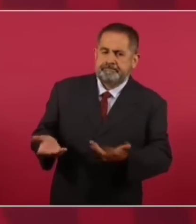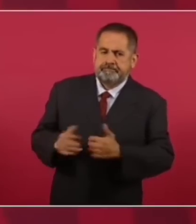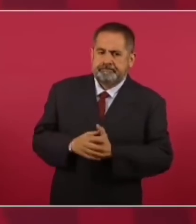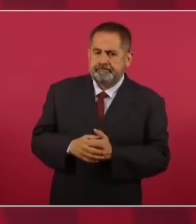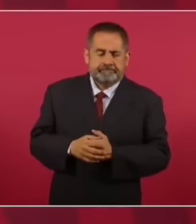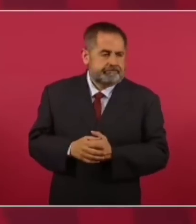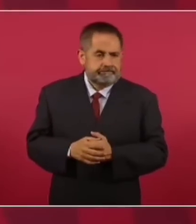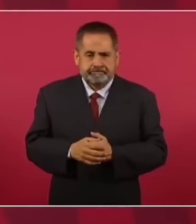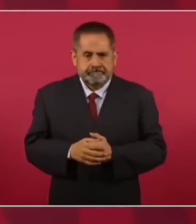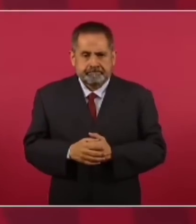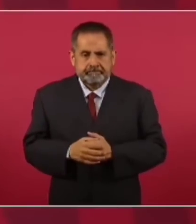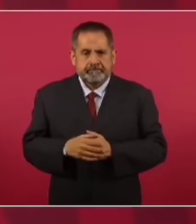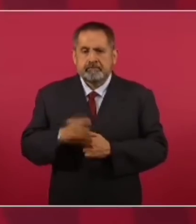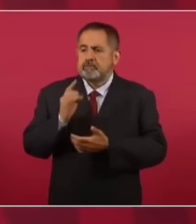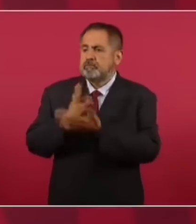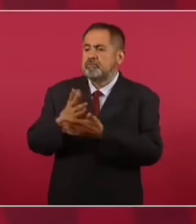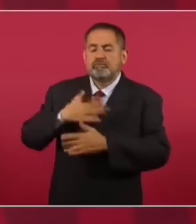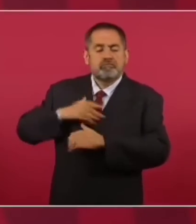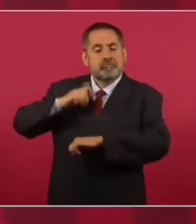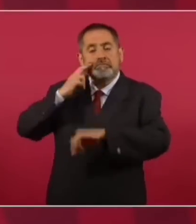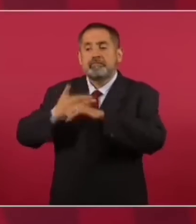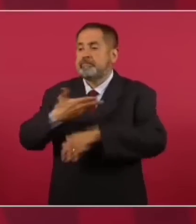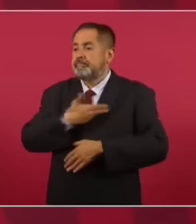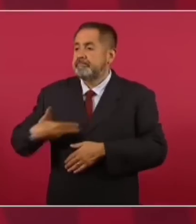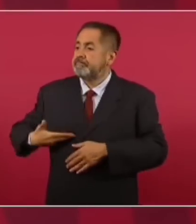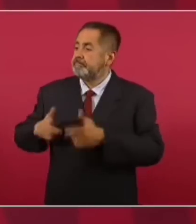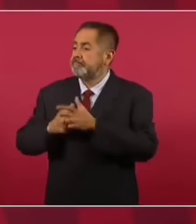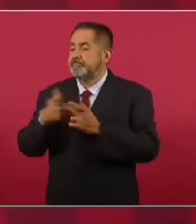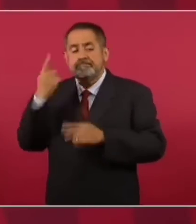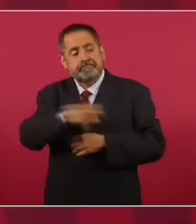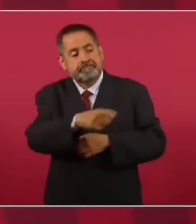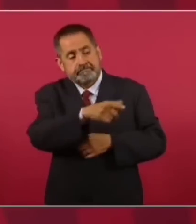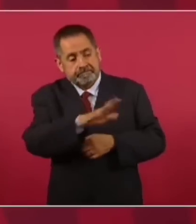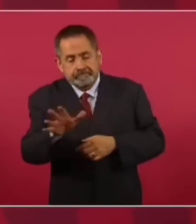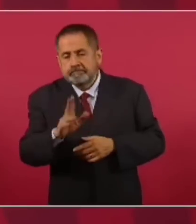no es nada más un asunto del Ejecutivo, pero